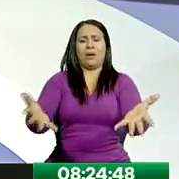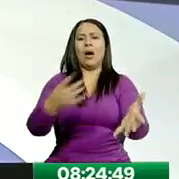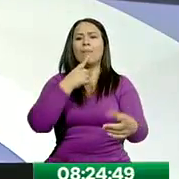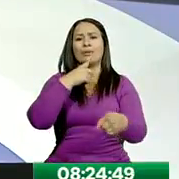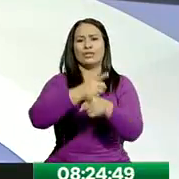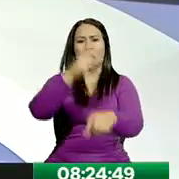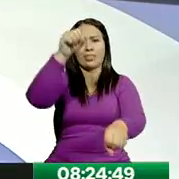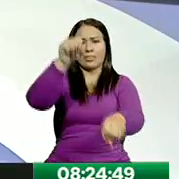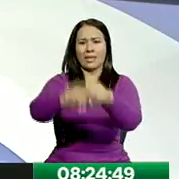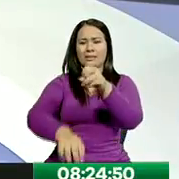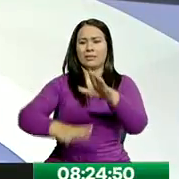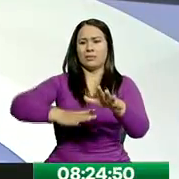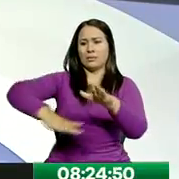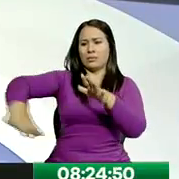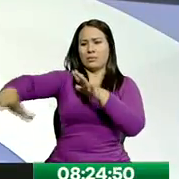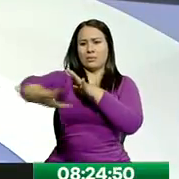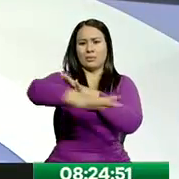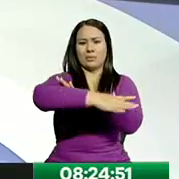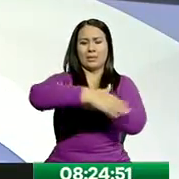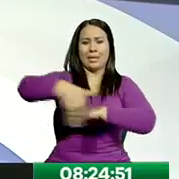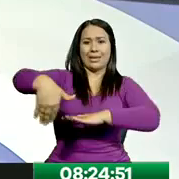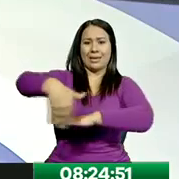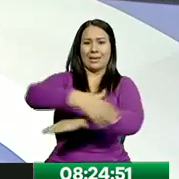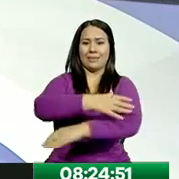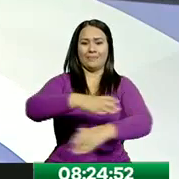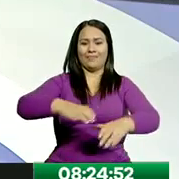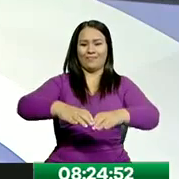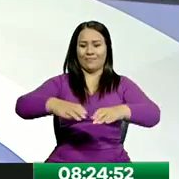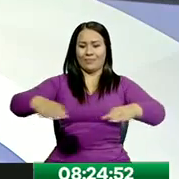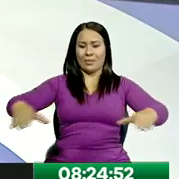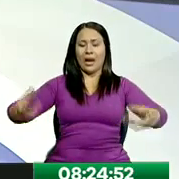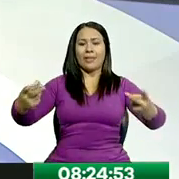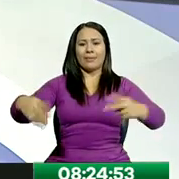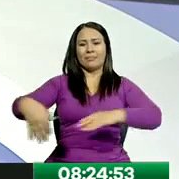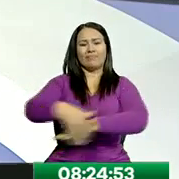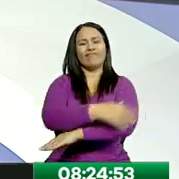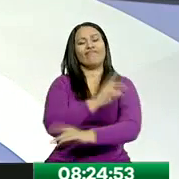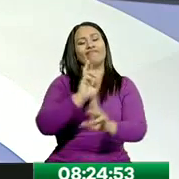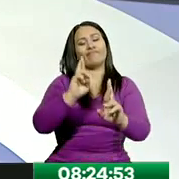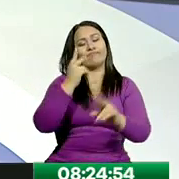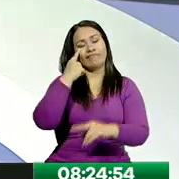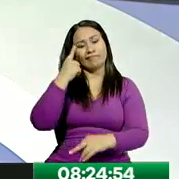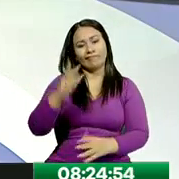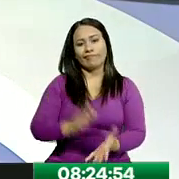destruyó parte de la acera y seguramente va a destruir parte de la calle también. Veamos.